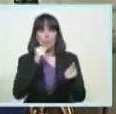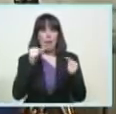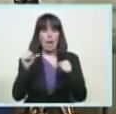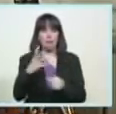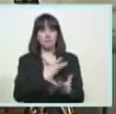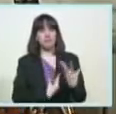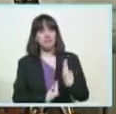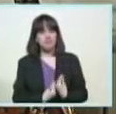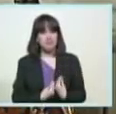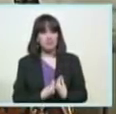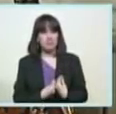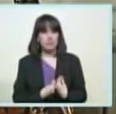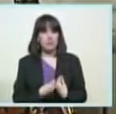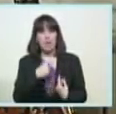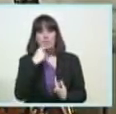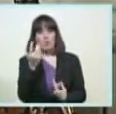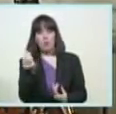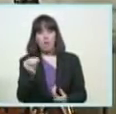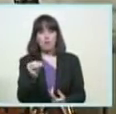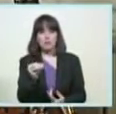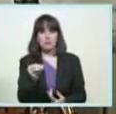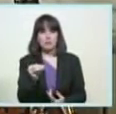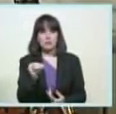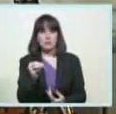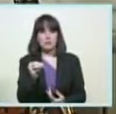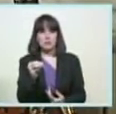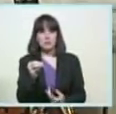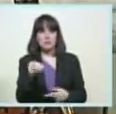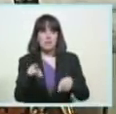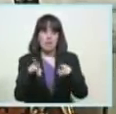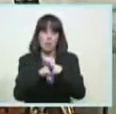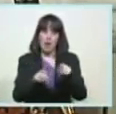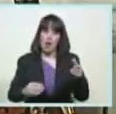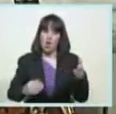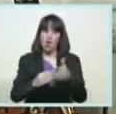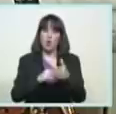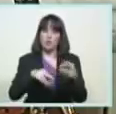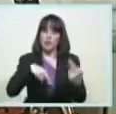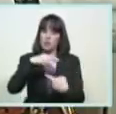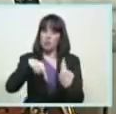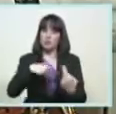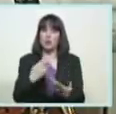y digo más hasta es contrarrevolucionaria